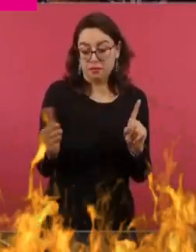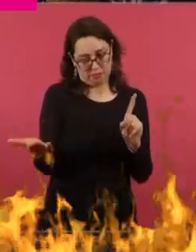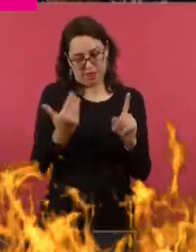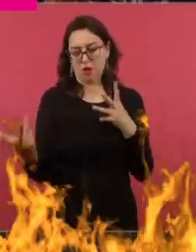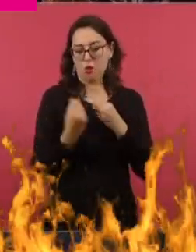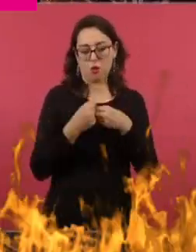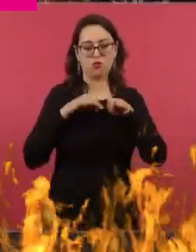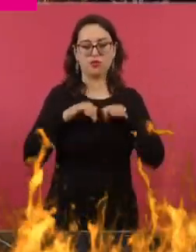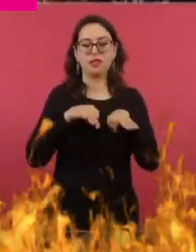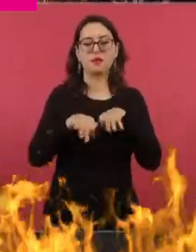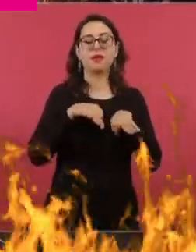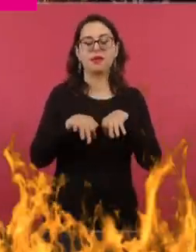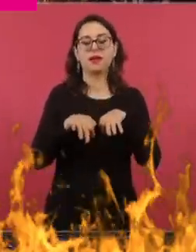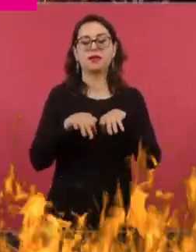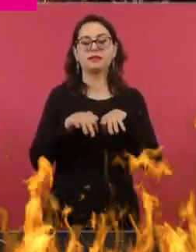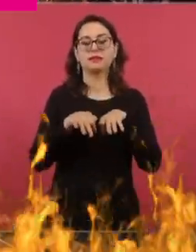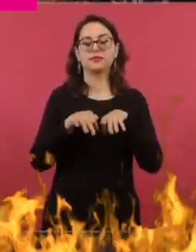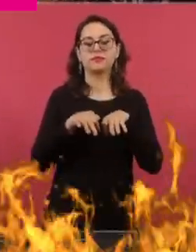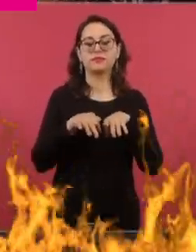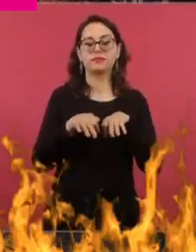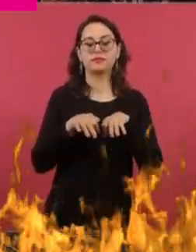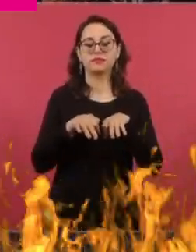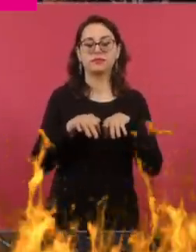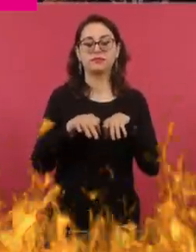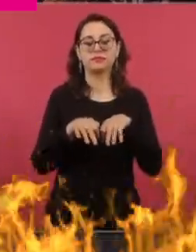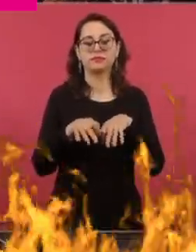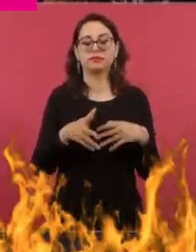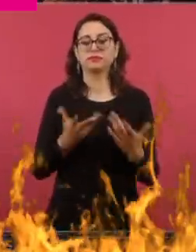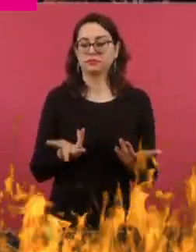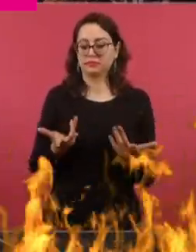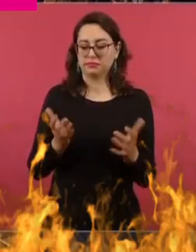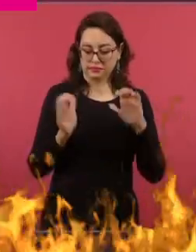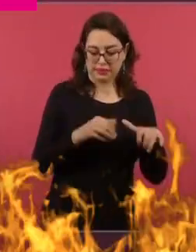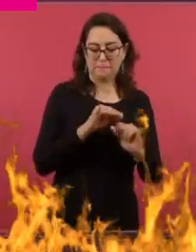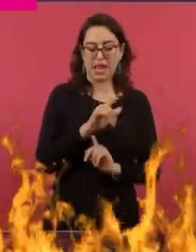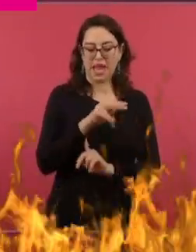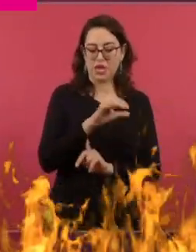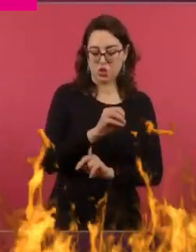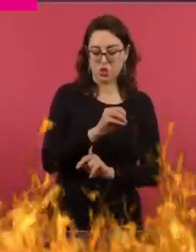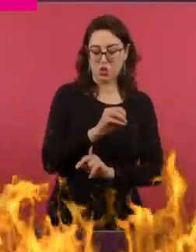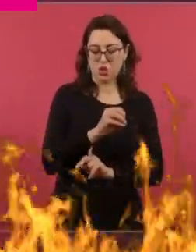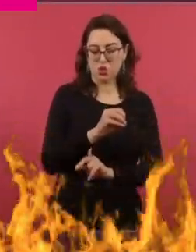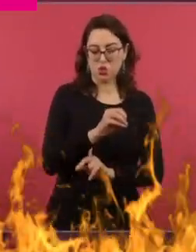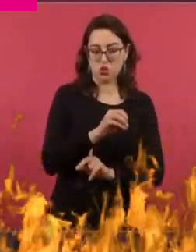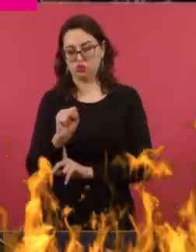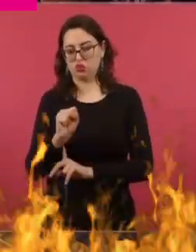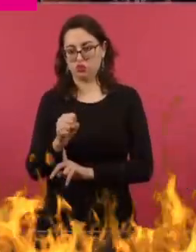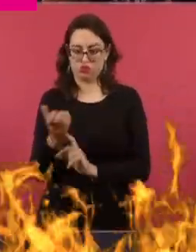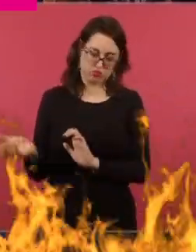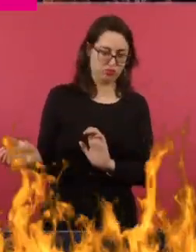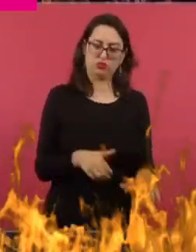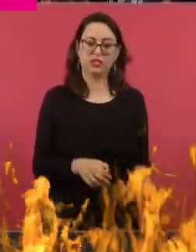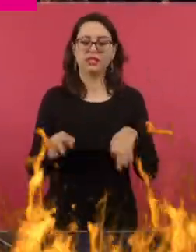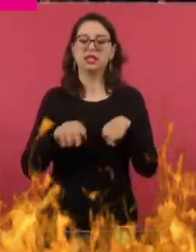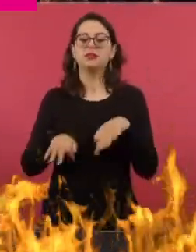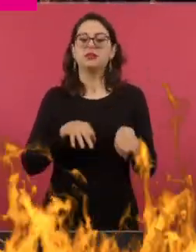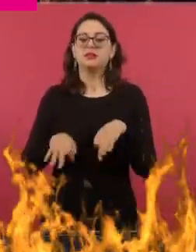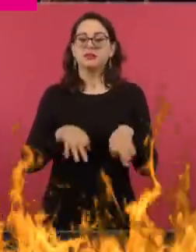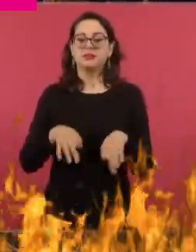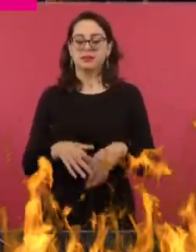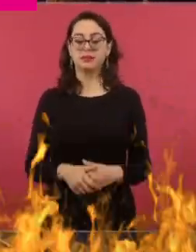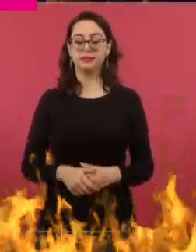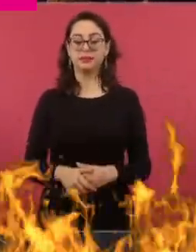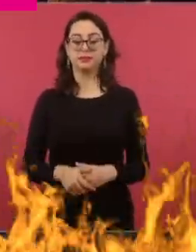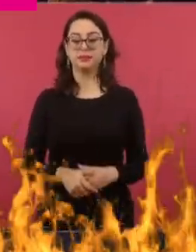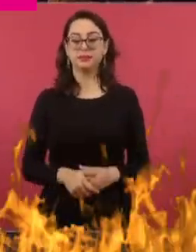Loret que estuviese en Milenio y que estuviese en Latinos. Y tuve